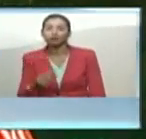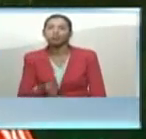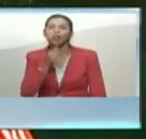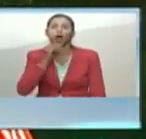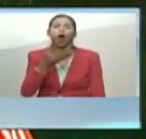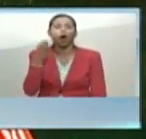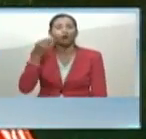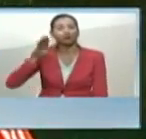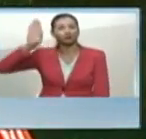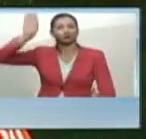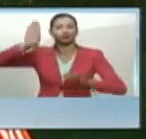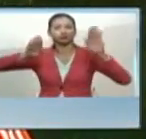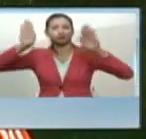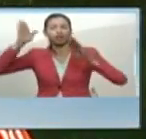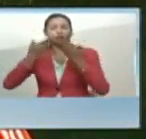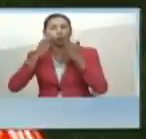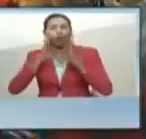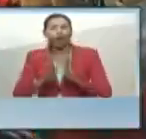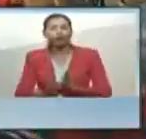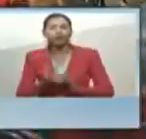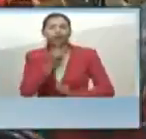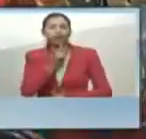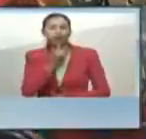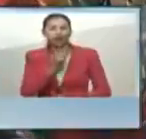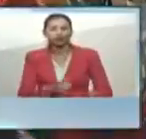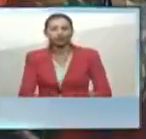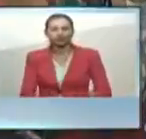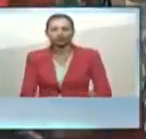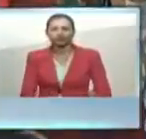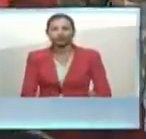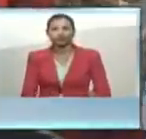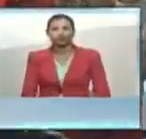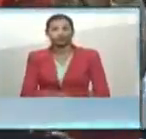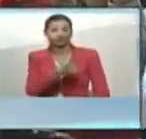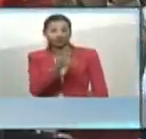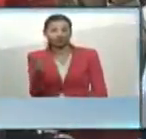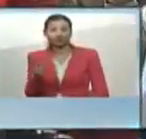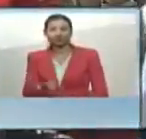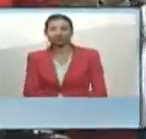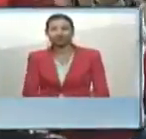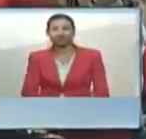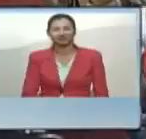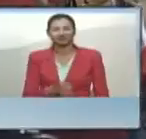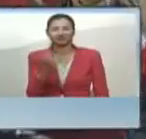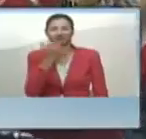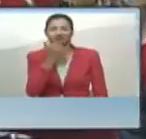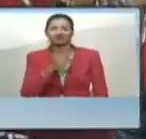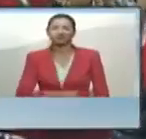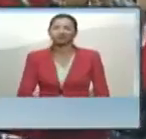los jóvenes, los estudiantes. Ahí todo.